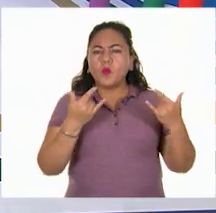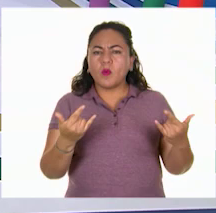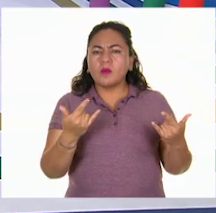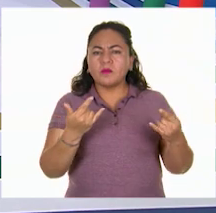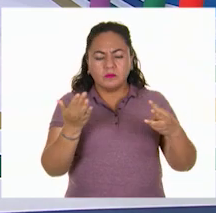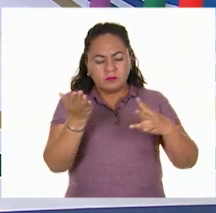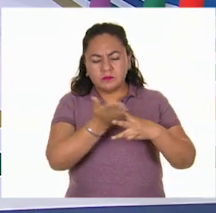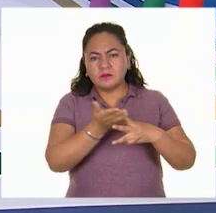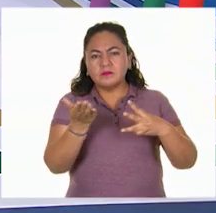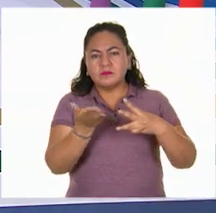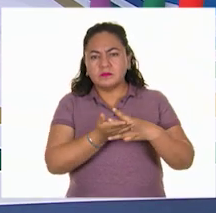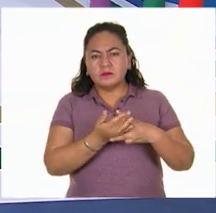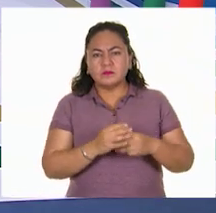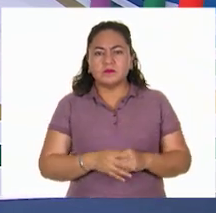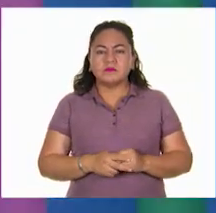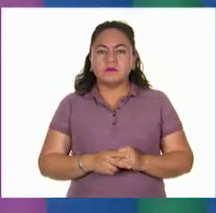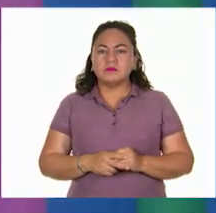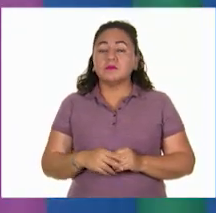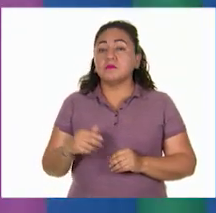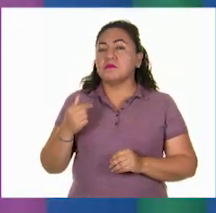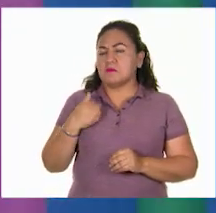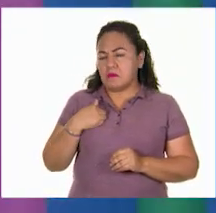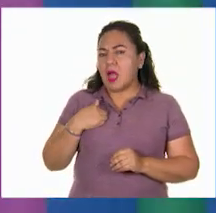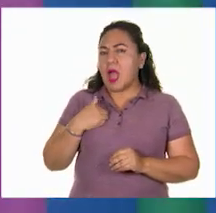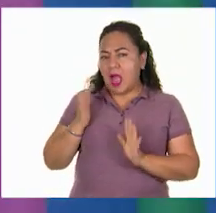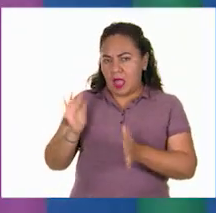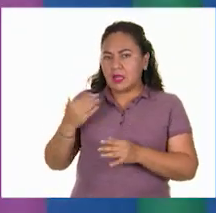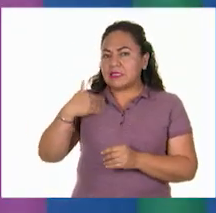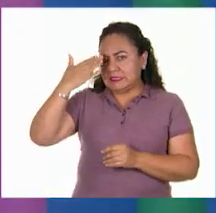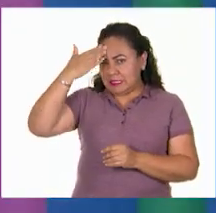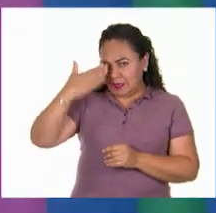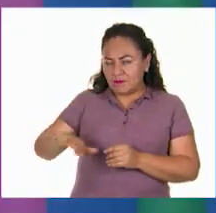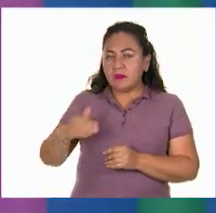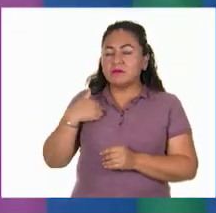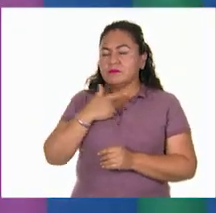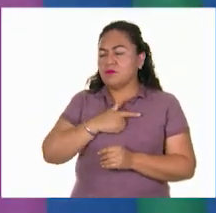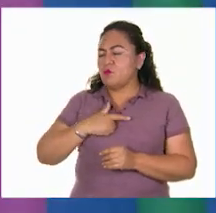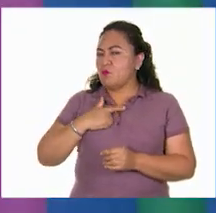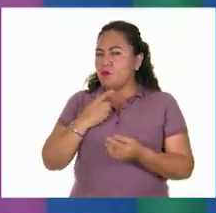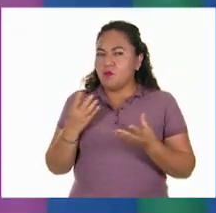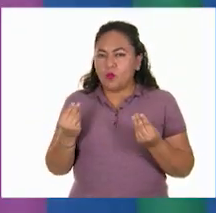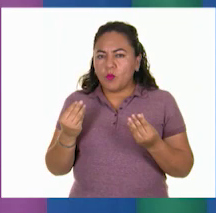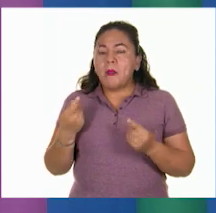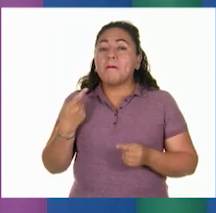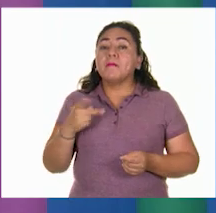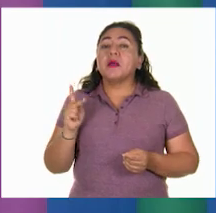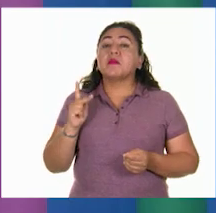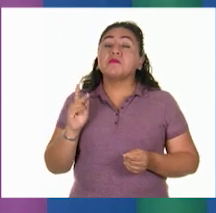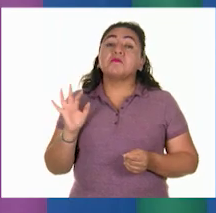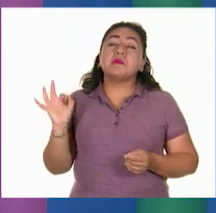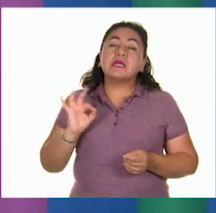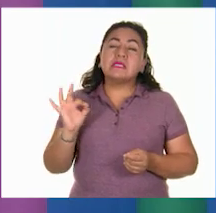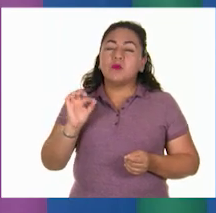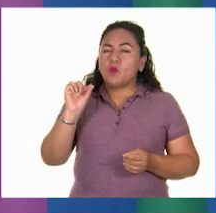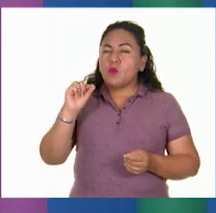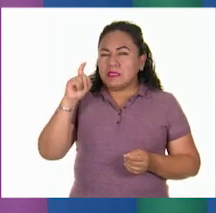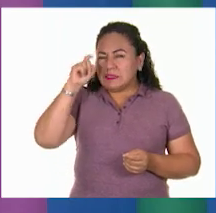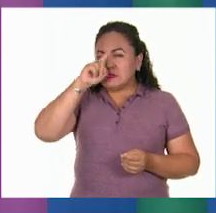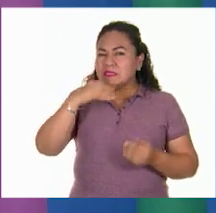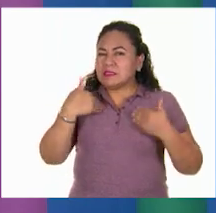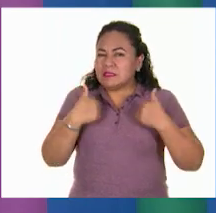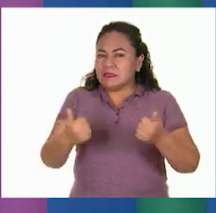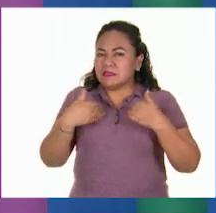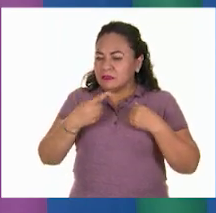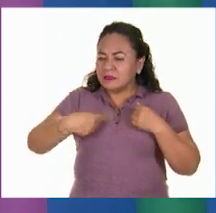en 3 partes? Pues yo ya lo conocía y me gusta muchísimo, pero creo que puede ser un poco difícil de entender